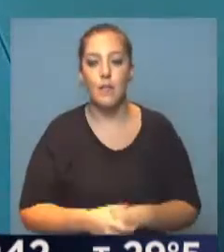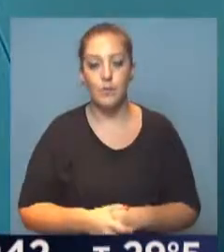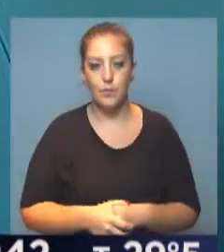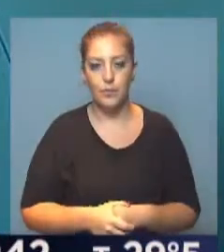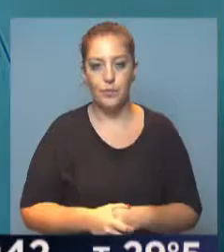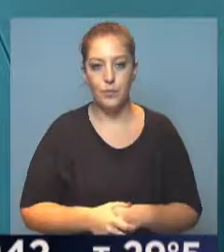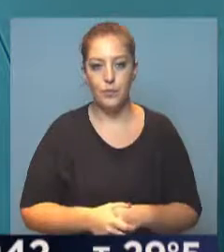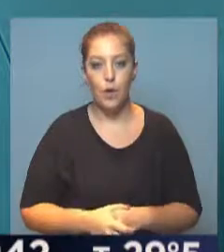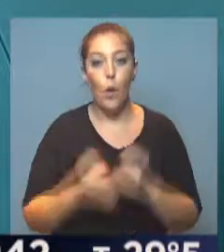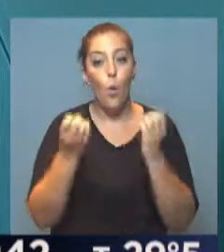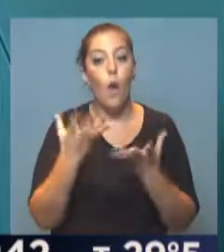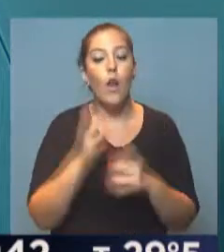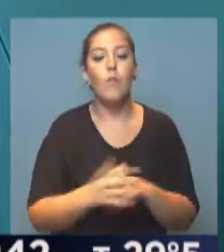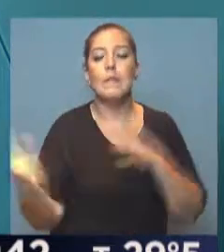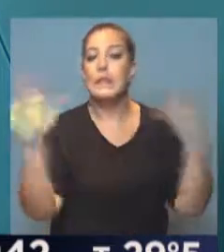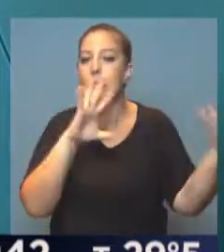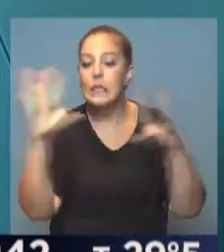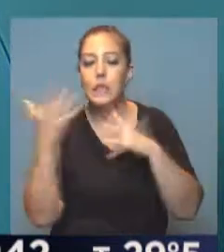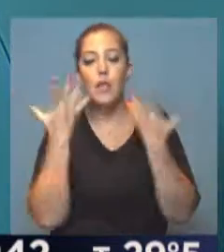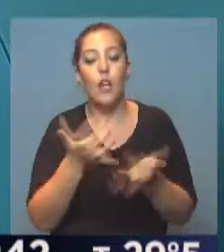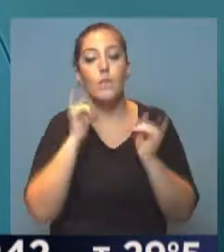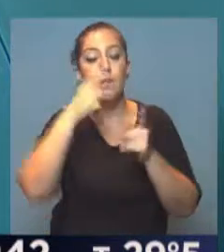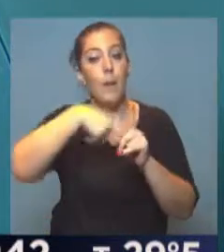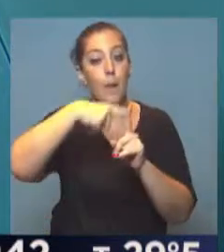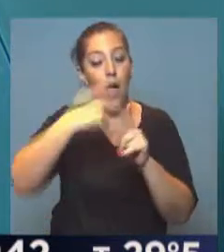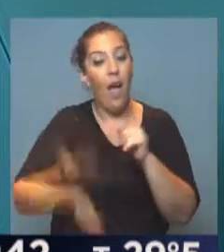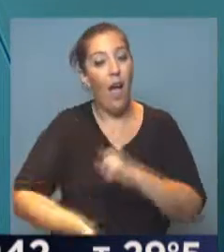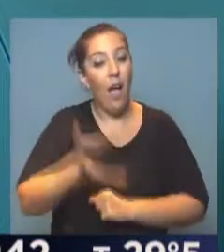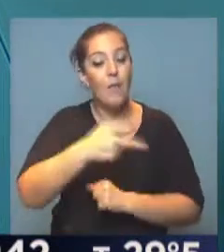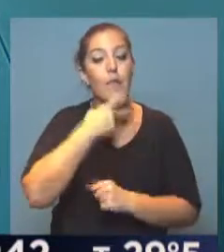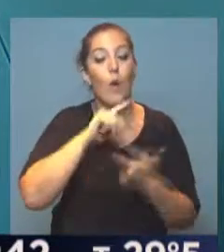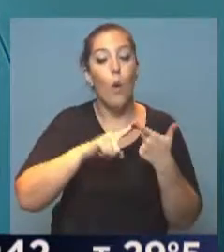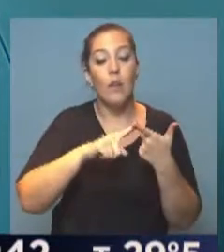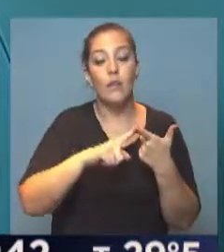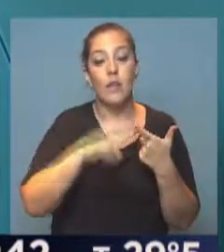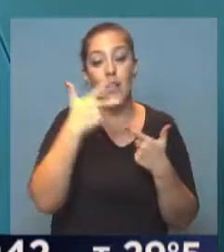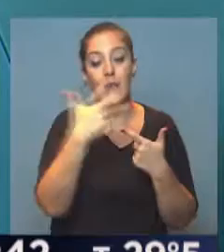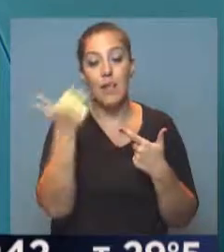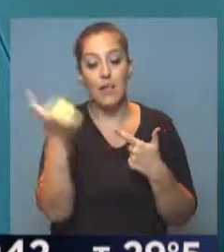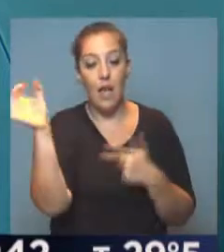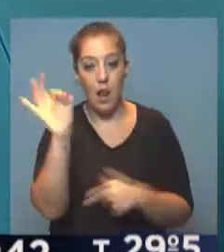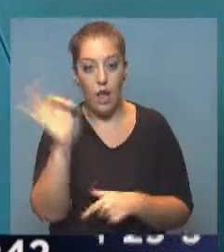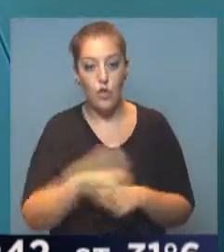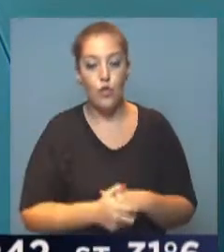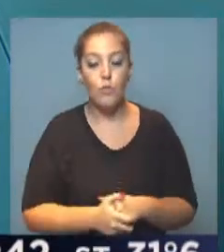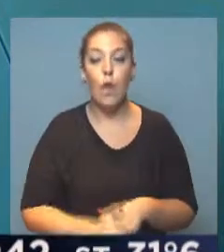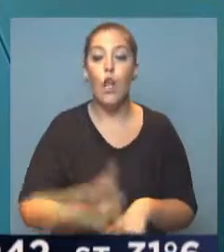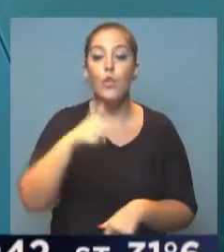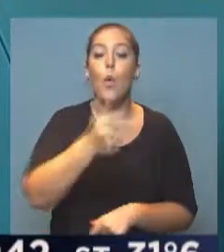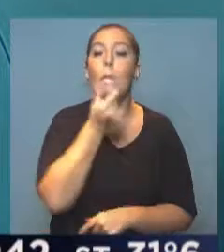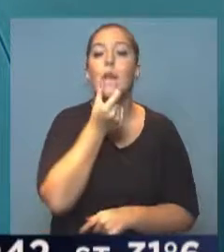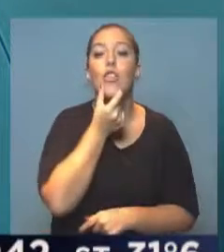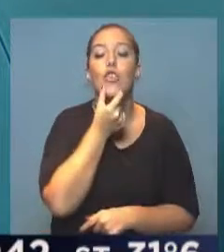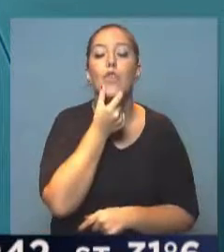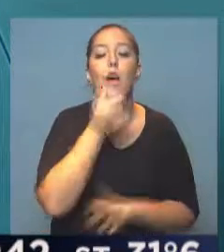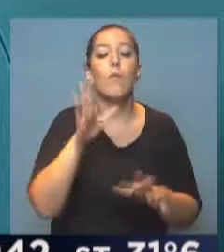cuyana. Bueno, mucha inestabilidad, claro, las temperaturas altas para San Juan, 36 grados. En el sur de Mendoza no